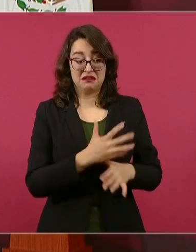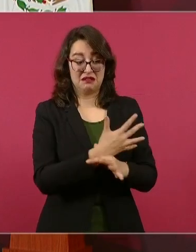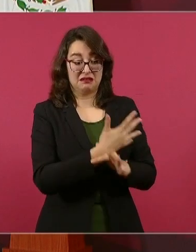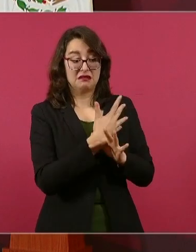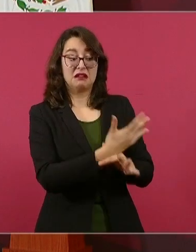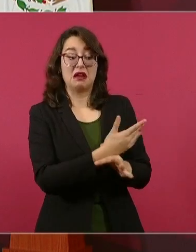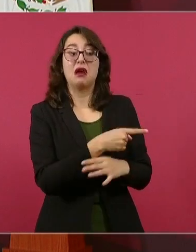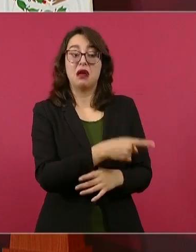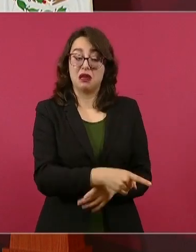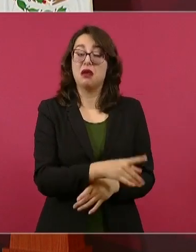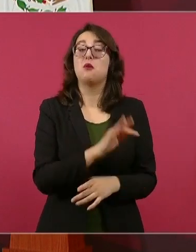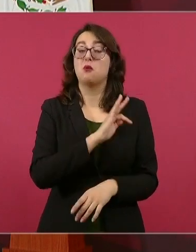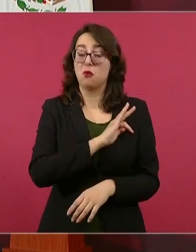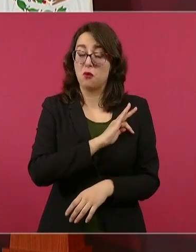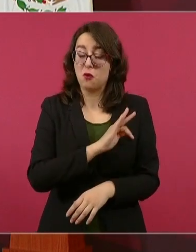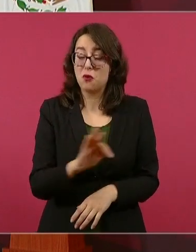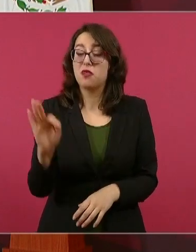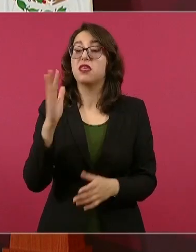Puede ser